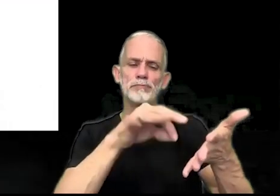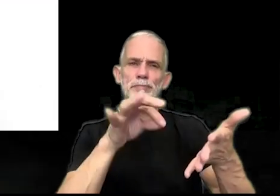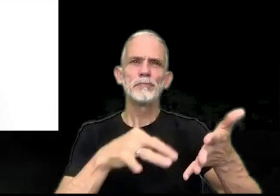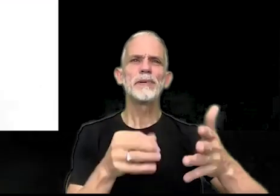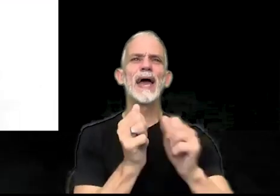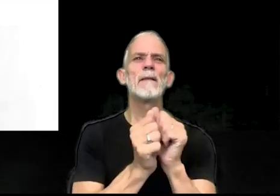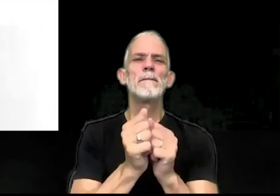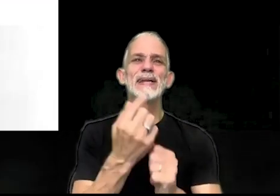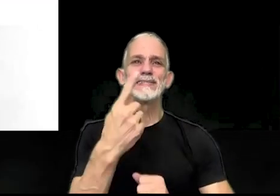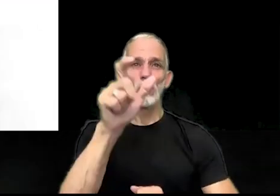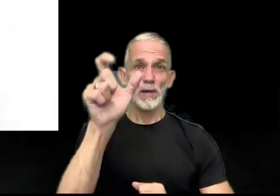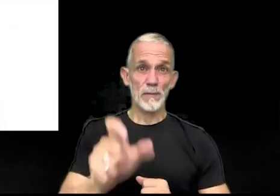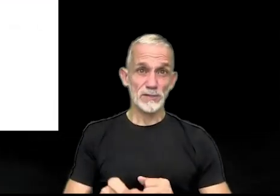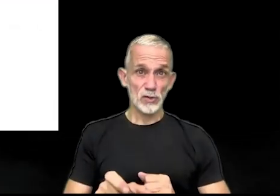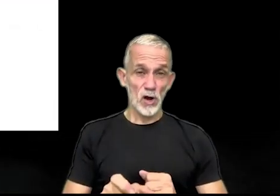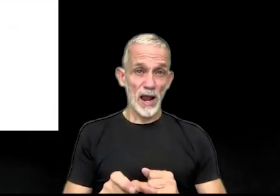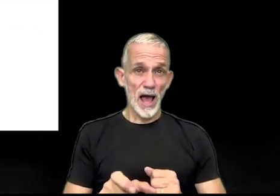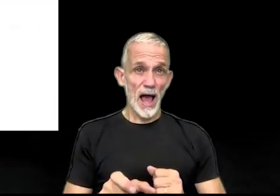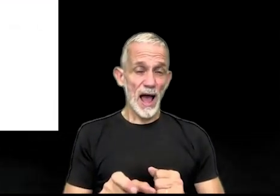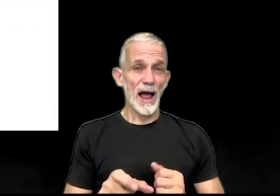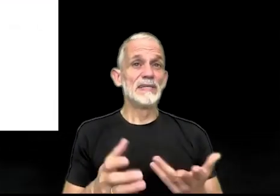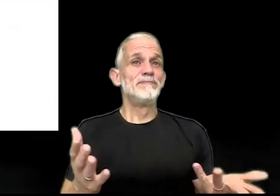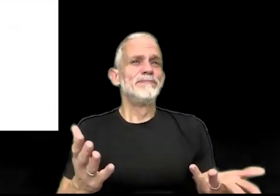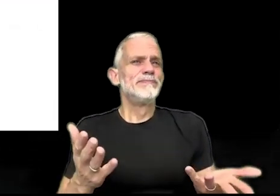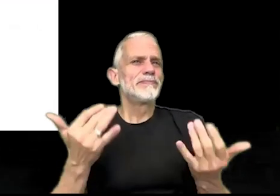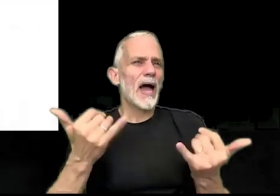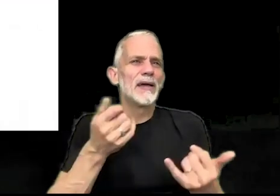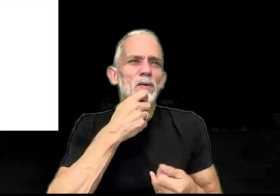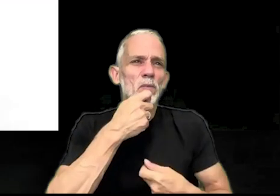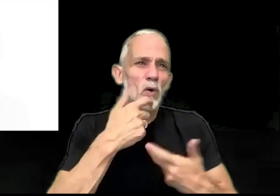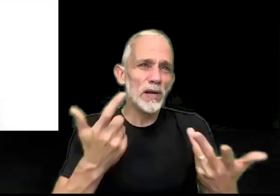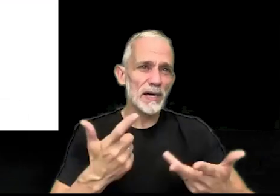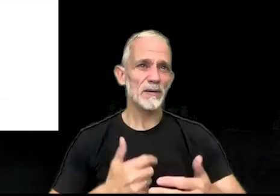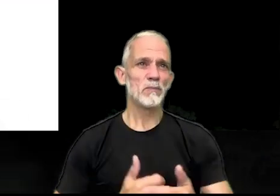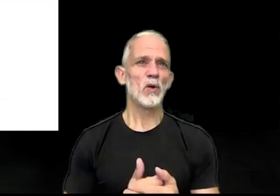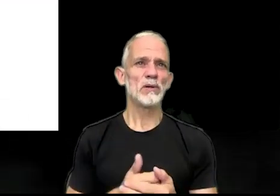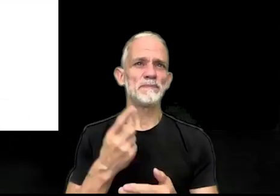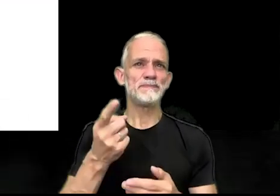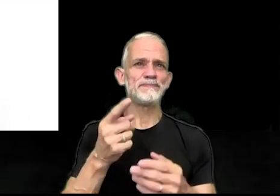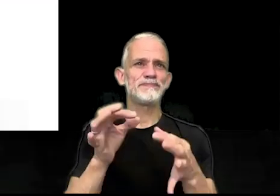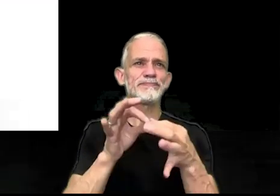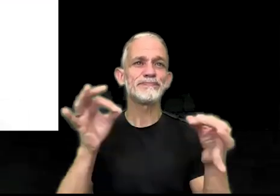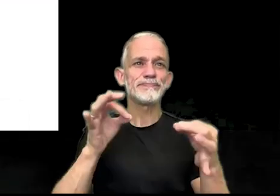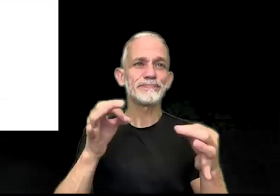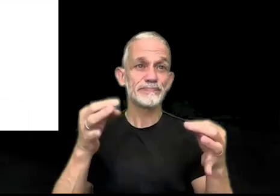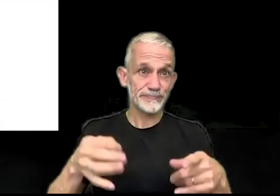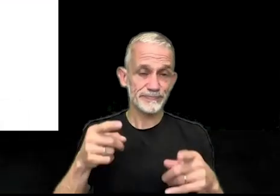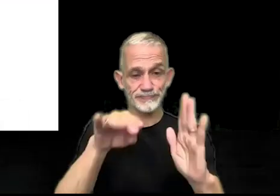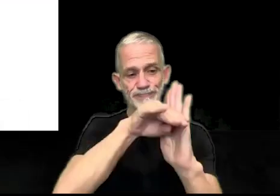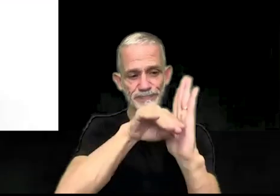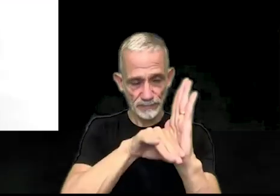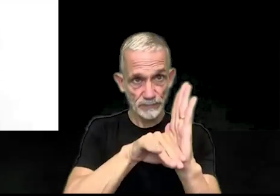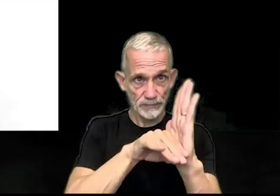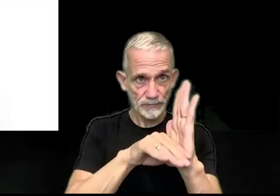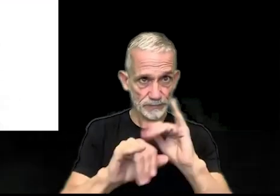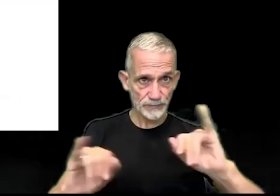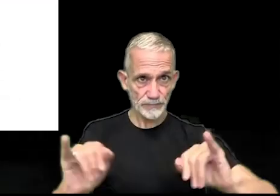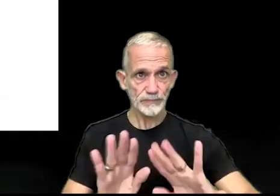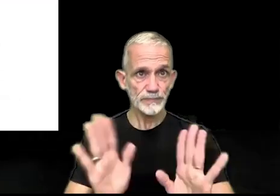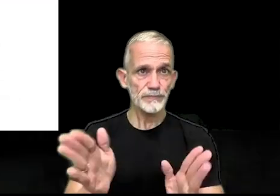de empresa unipersonal y nos encontramos con esta definición que da la norma que les